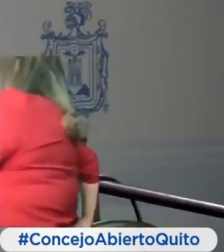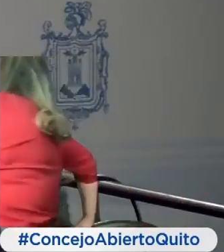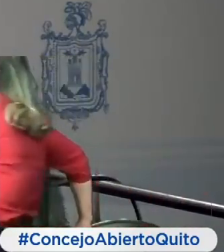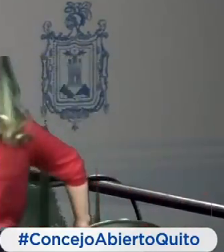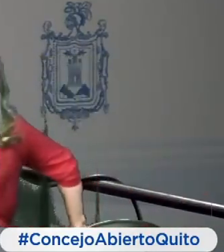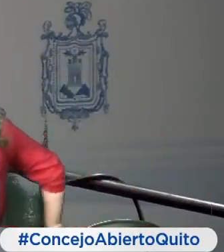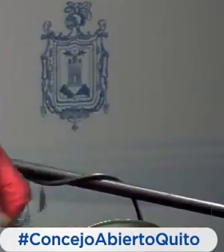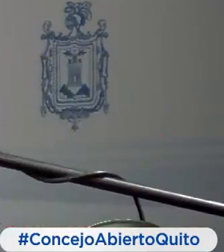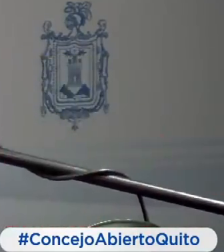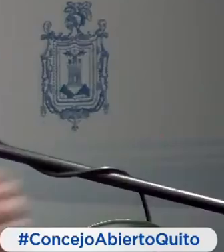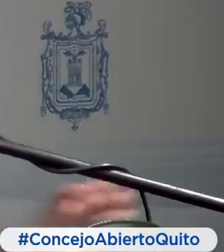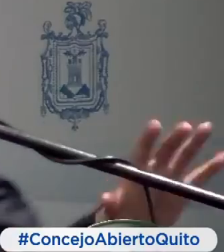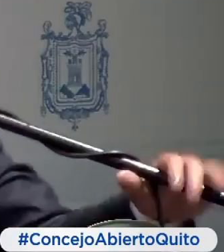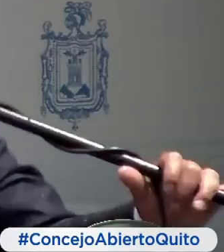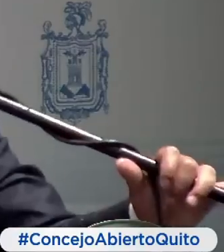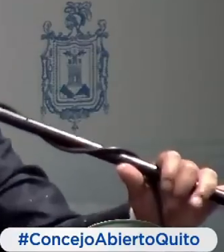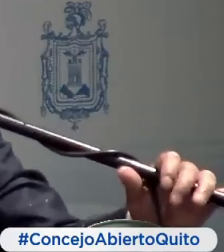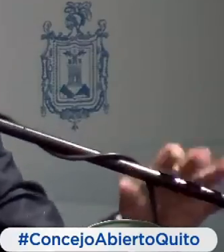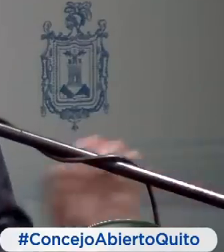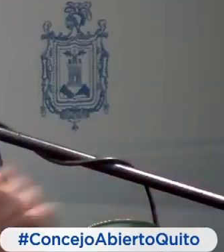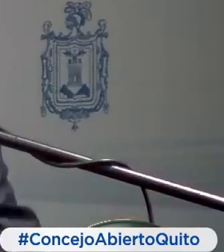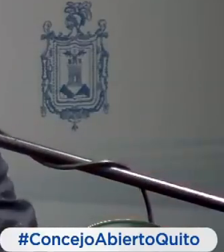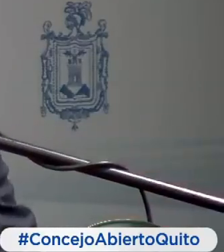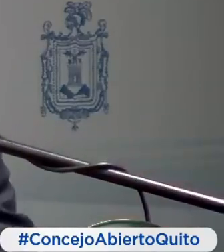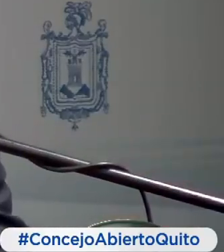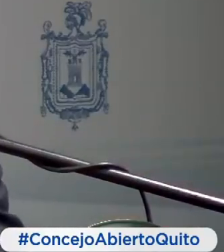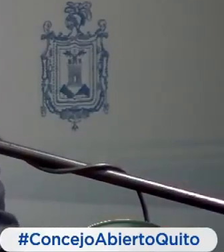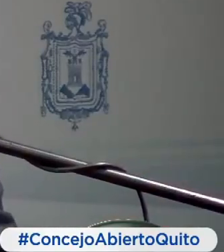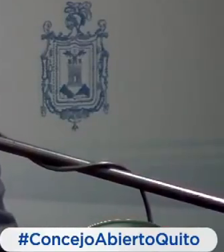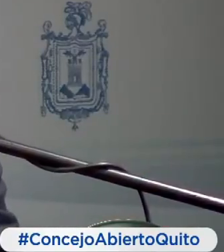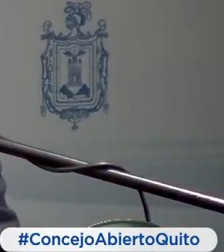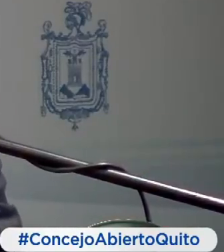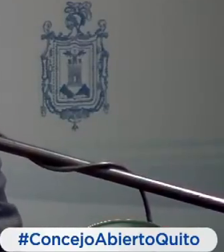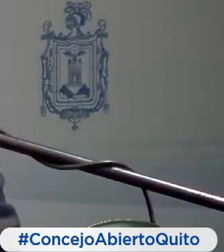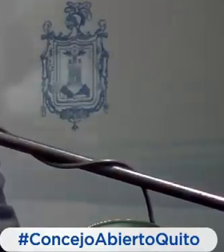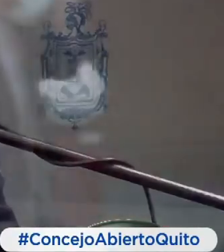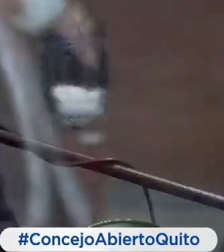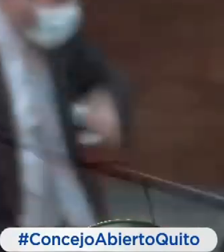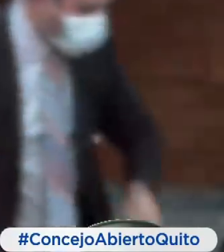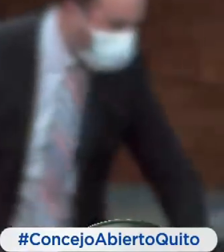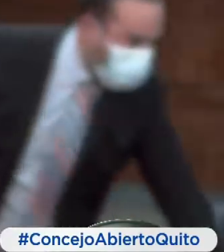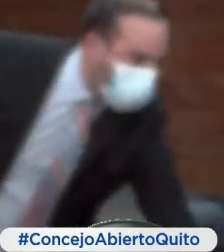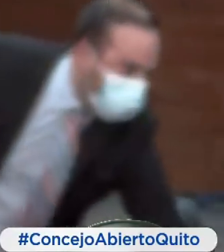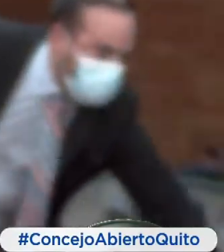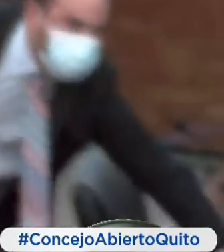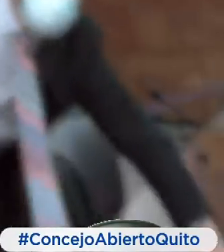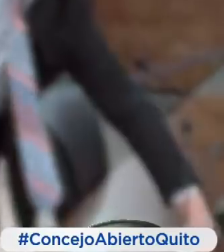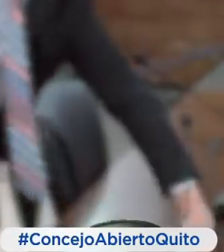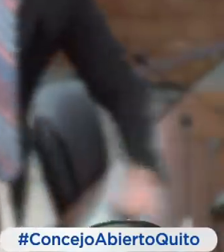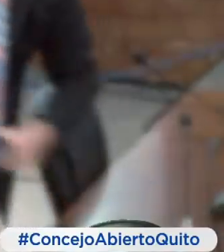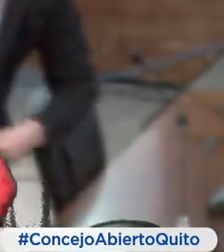¡Sinvergüenza! ¡Quito! ¡Quito no merece lo que estás haciendo! ¡Tú y tu familia!